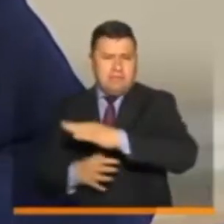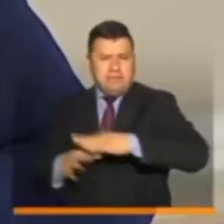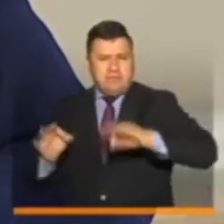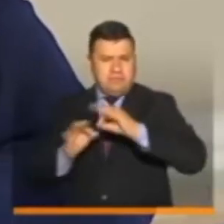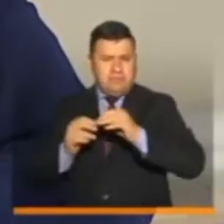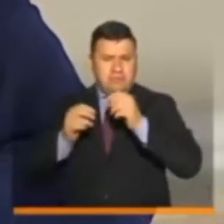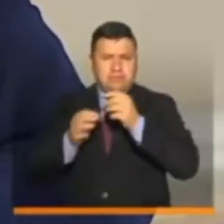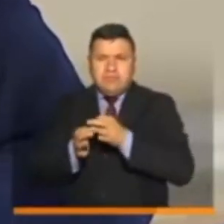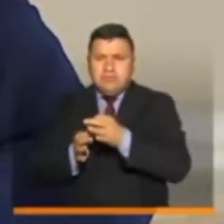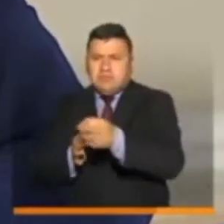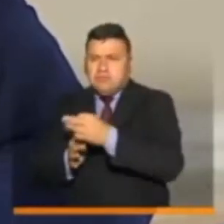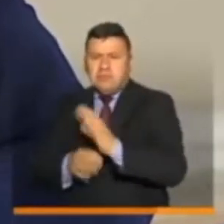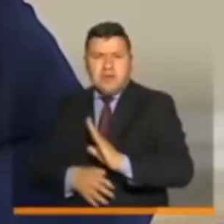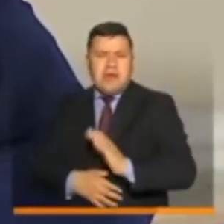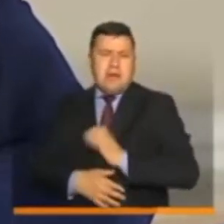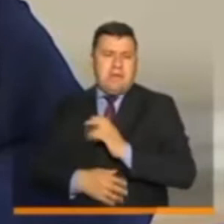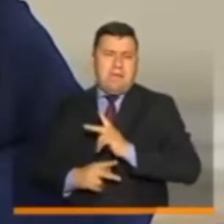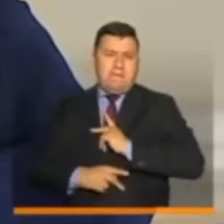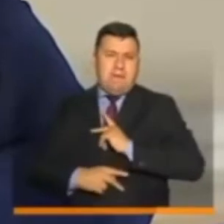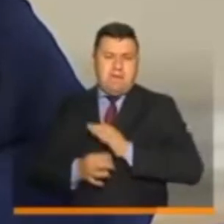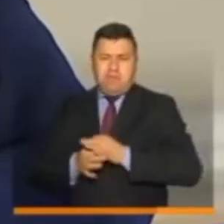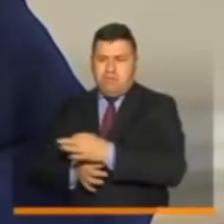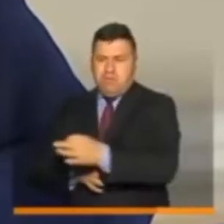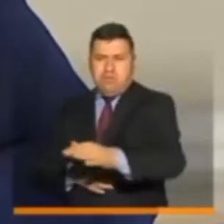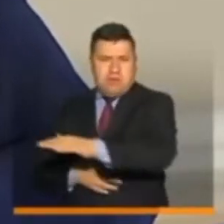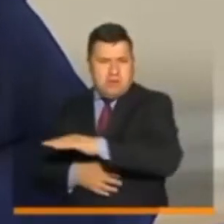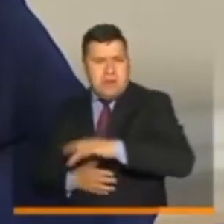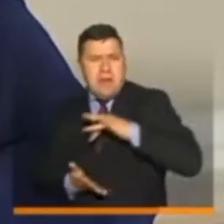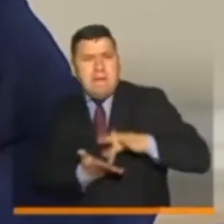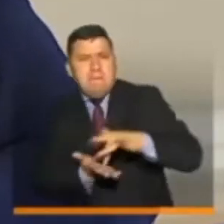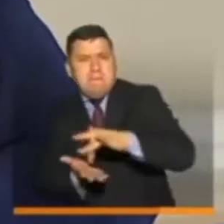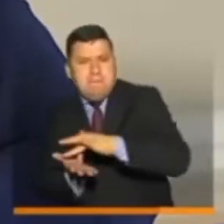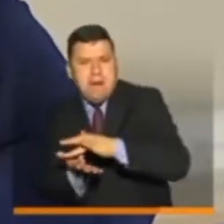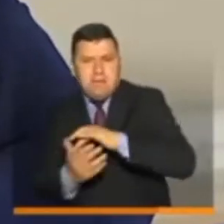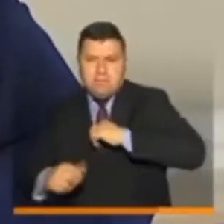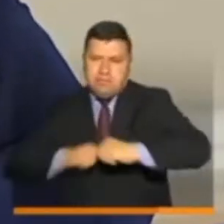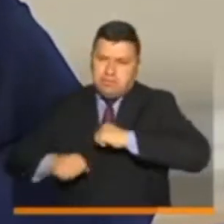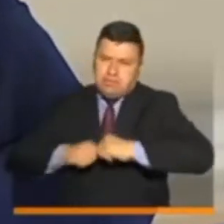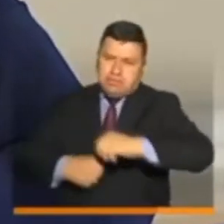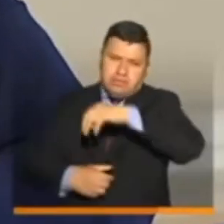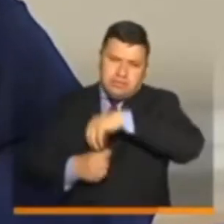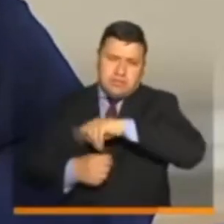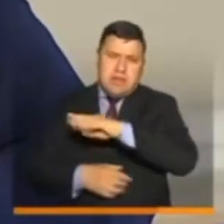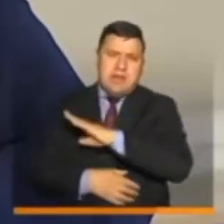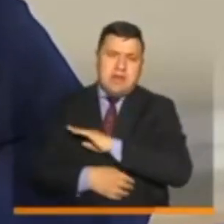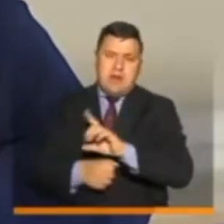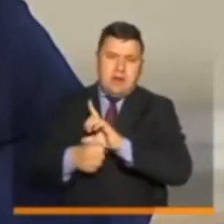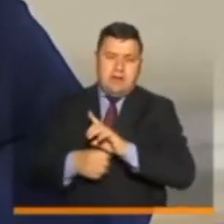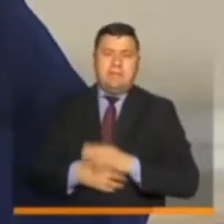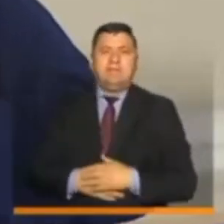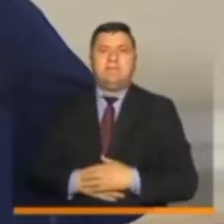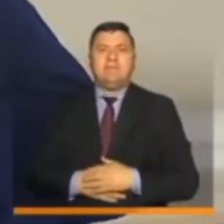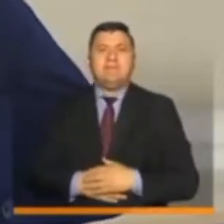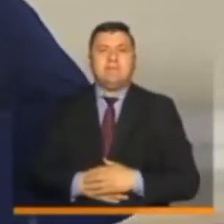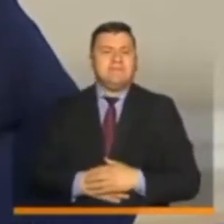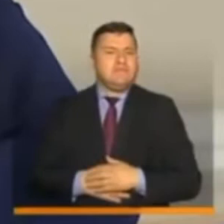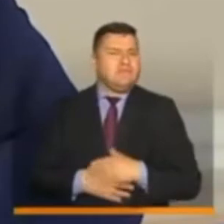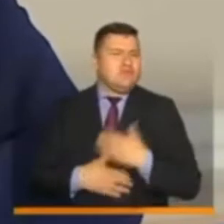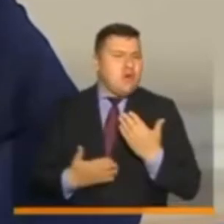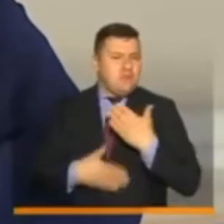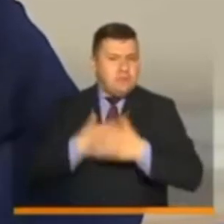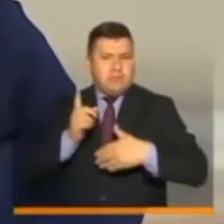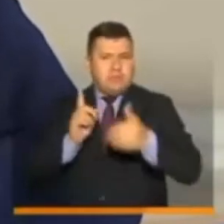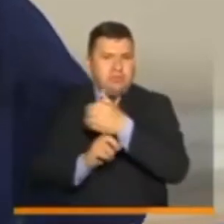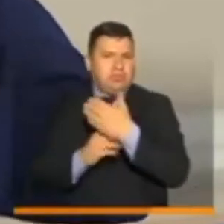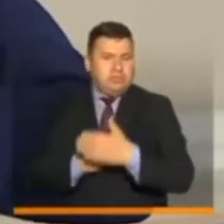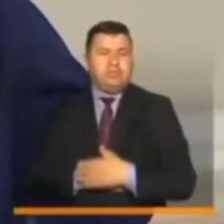criterio de región, de características propias de cada región y con una participación muy activa de los alcaldes locales. ¿Cómo se va a lograr